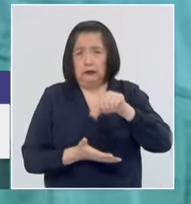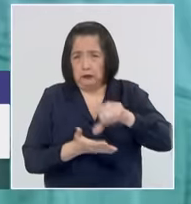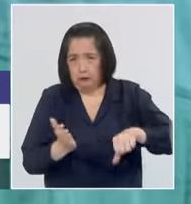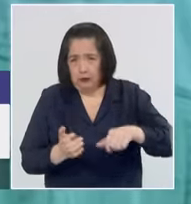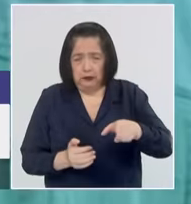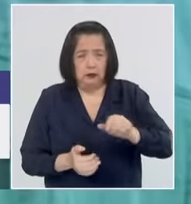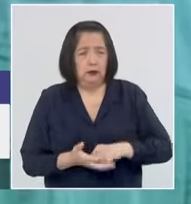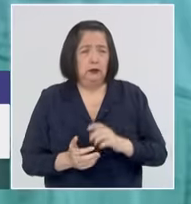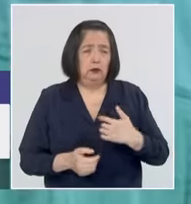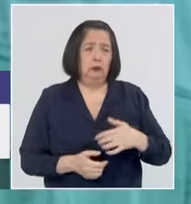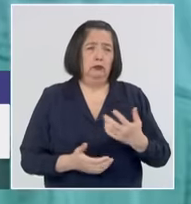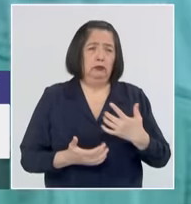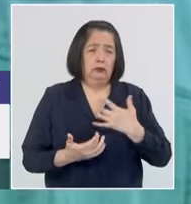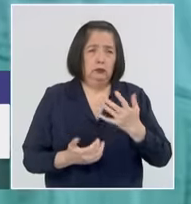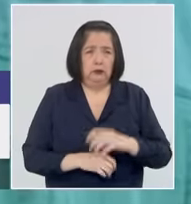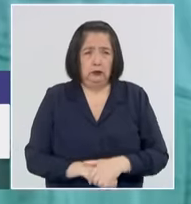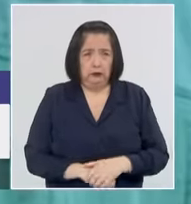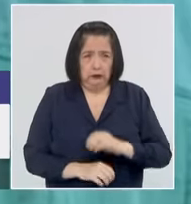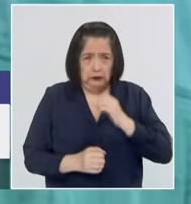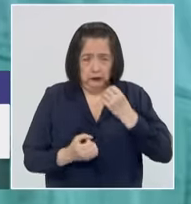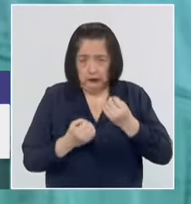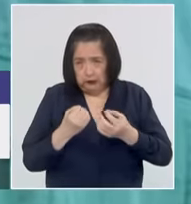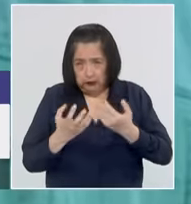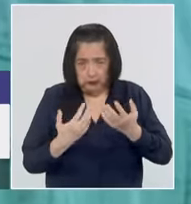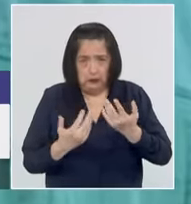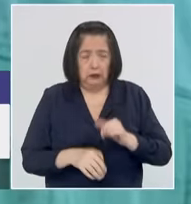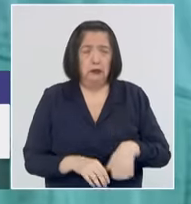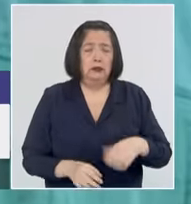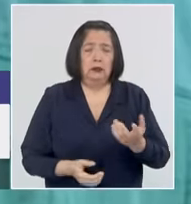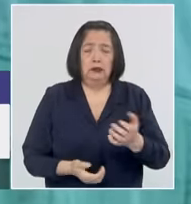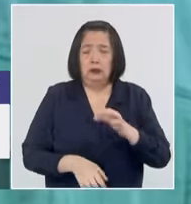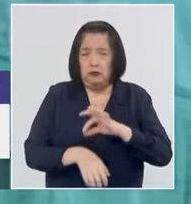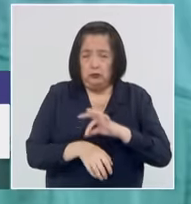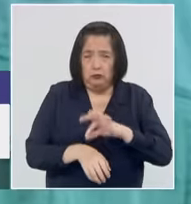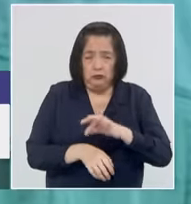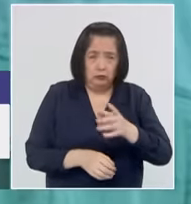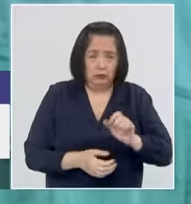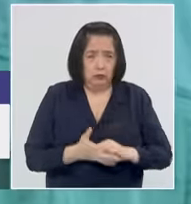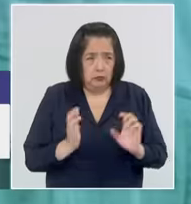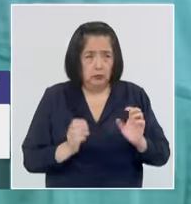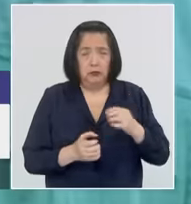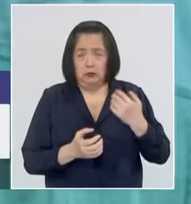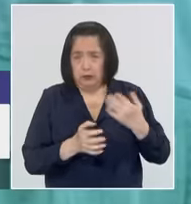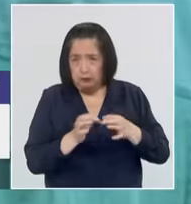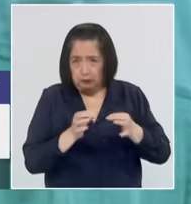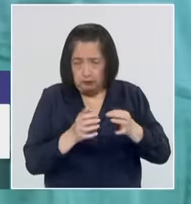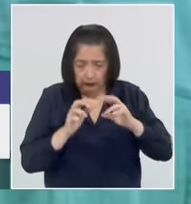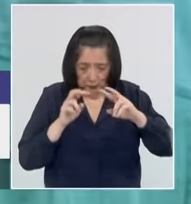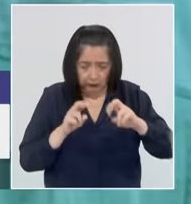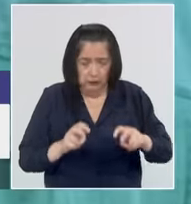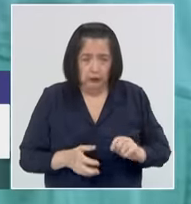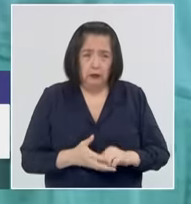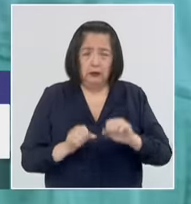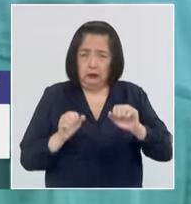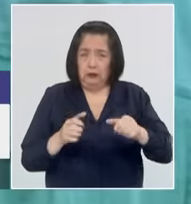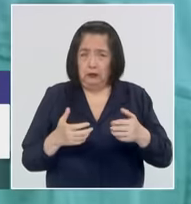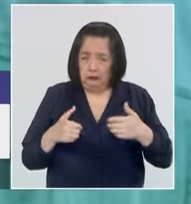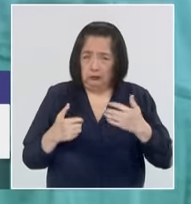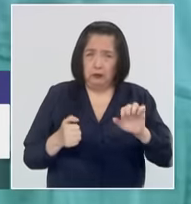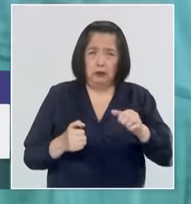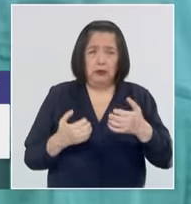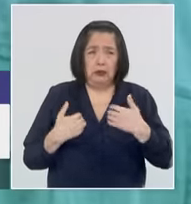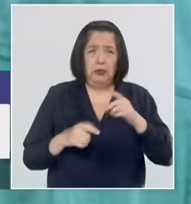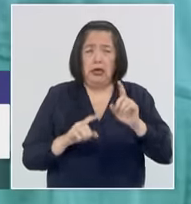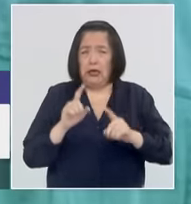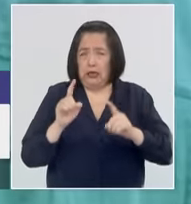un momento de bastante conmoción que le menciona el doctor Fong esos detalles. A través de ese trabajo, como les mencionamos, de investigación, ya hemos podido, digamos, tener